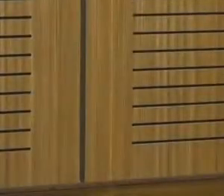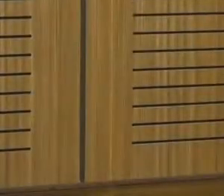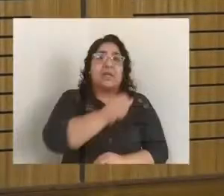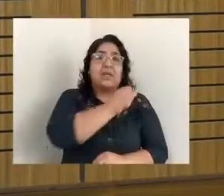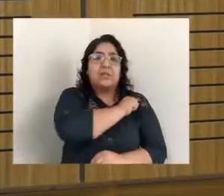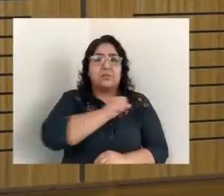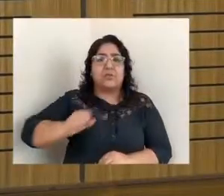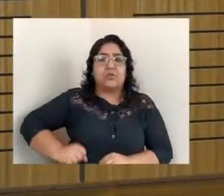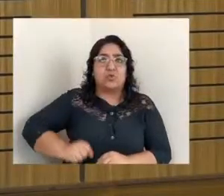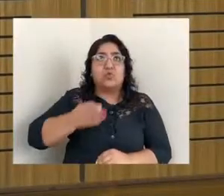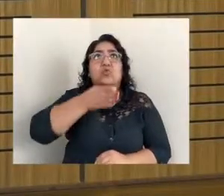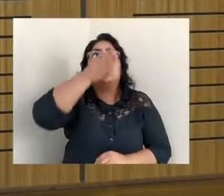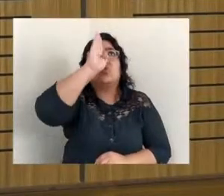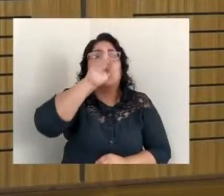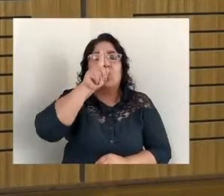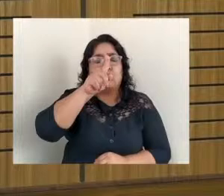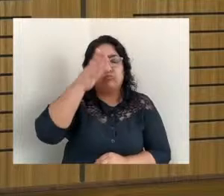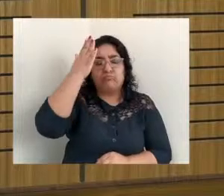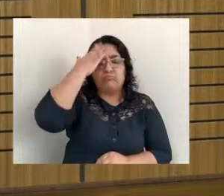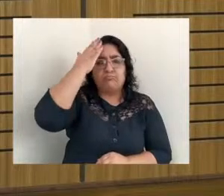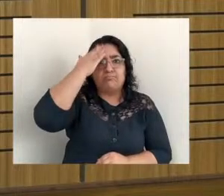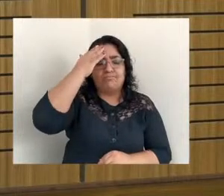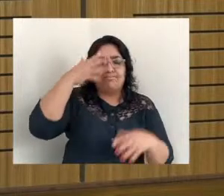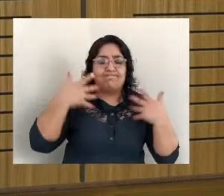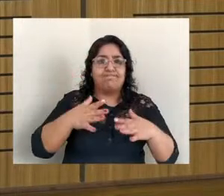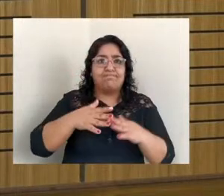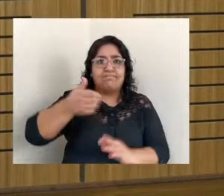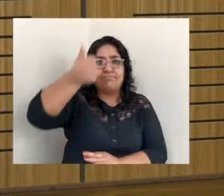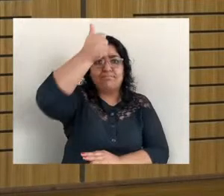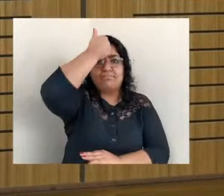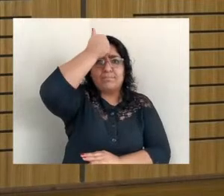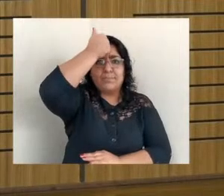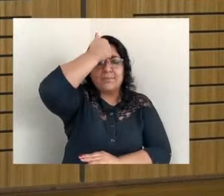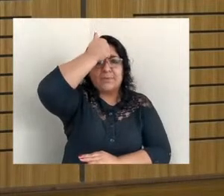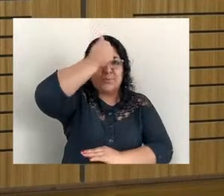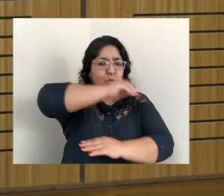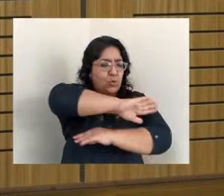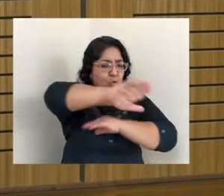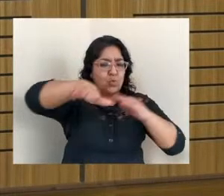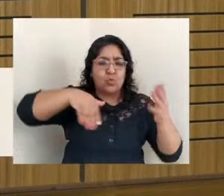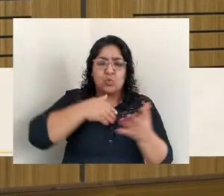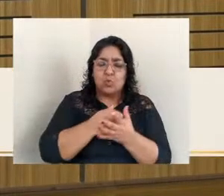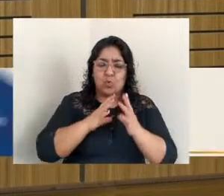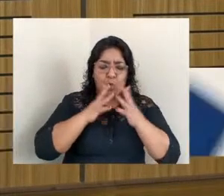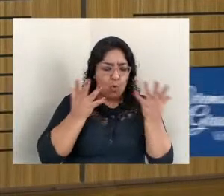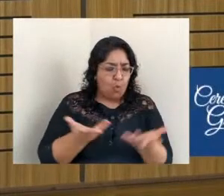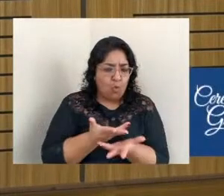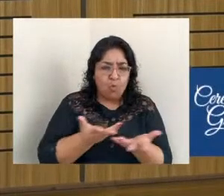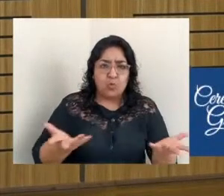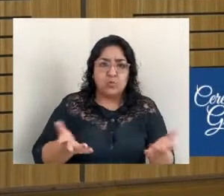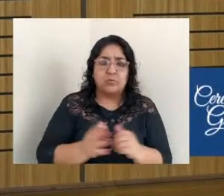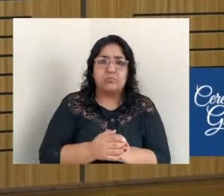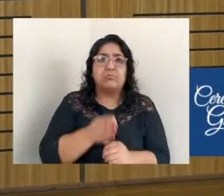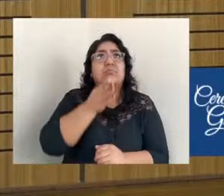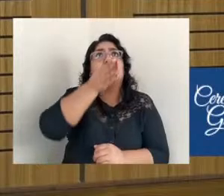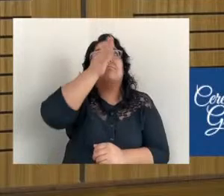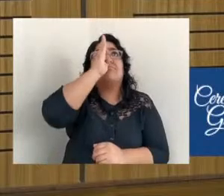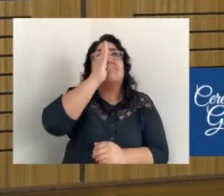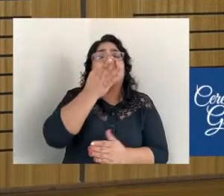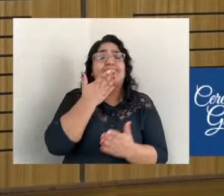Señor Dios, fuente de sabiduría, principio supremo de todas las cosas, Dios de gracia y